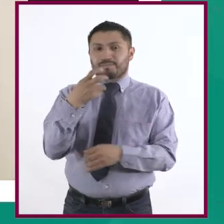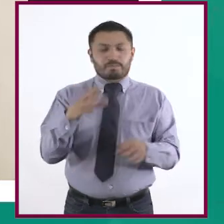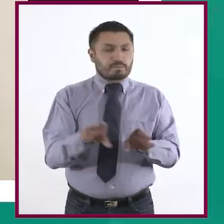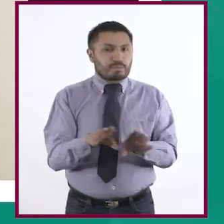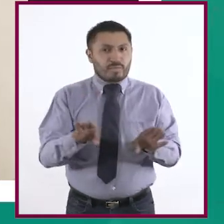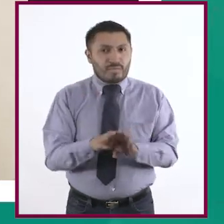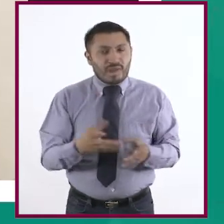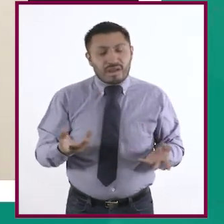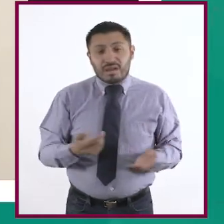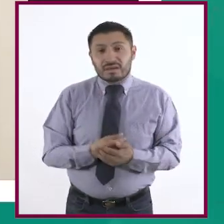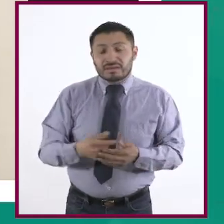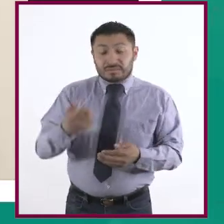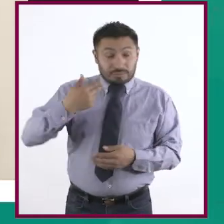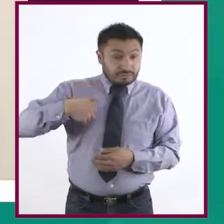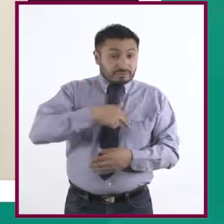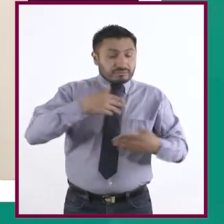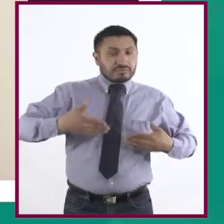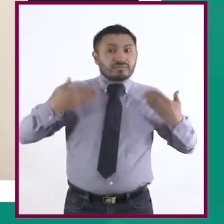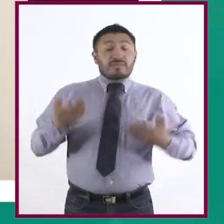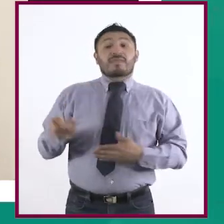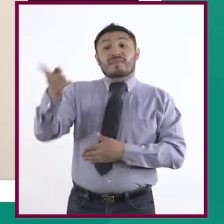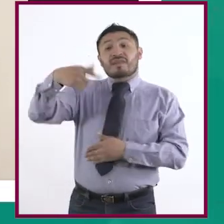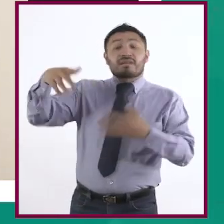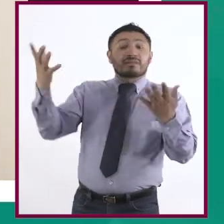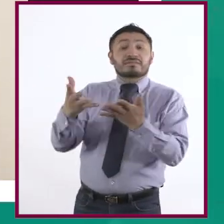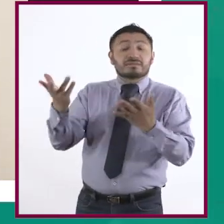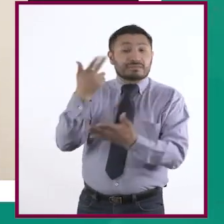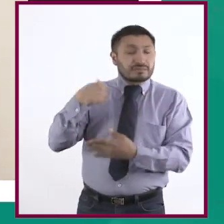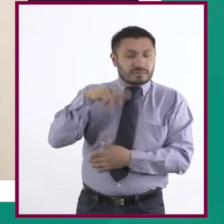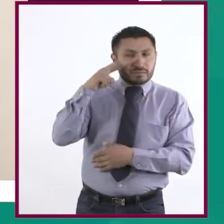estamos prácticamente confiando en lo que están haciendo ellos.